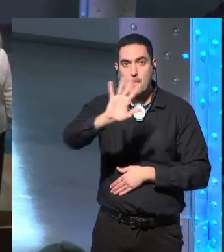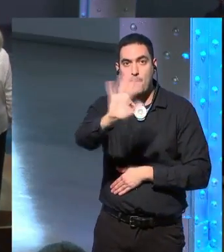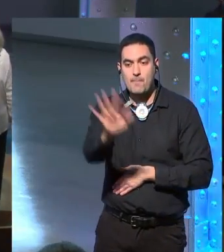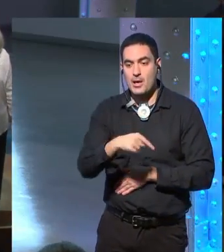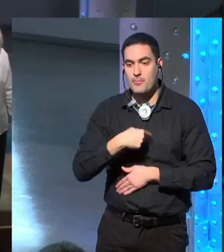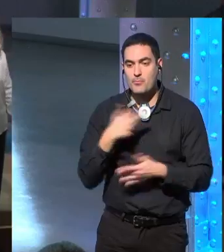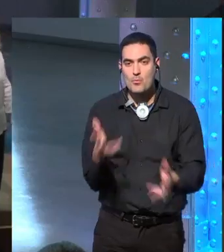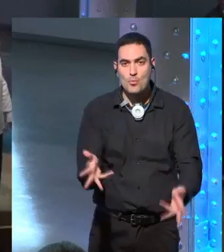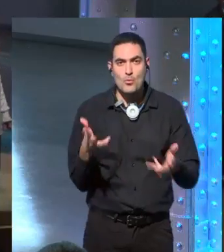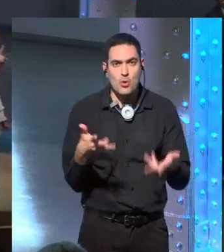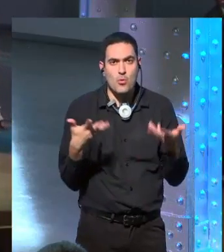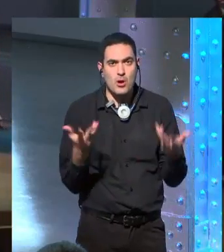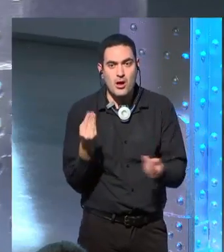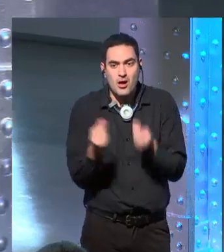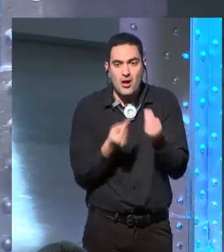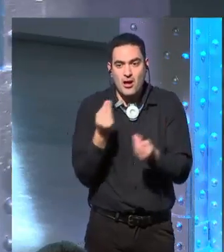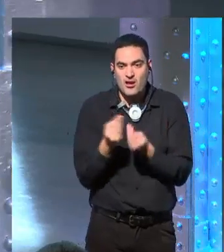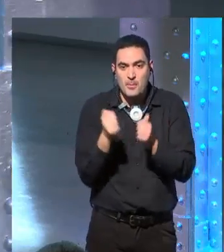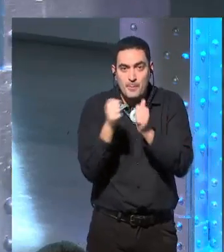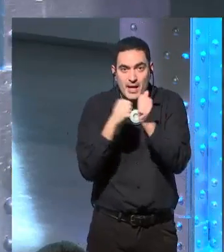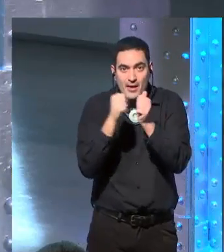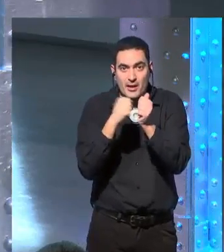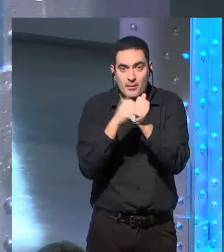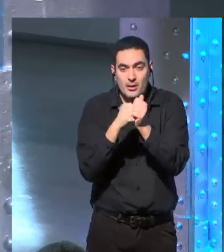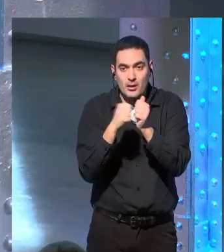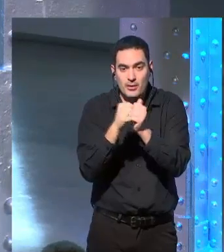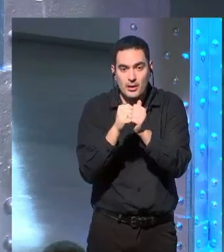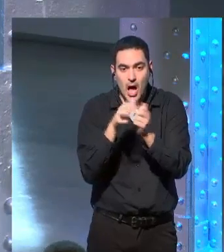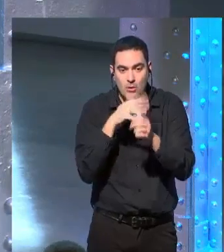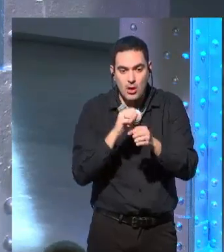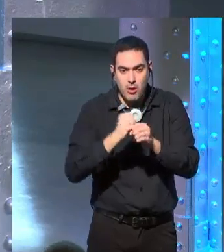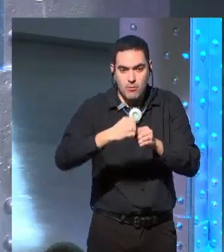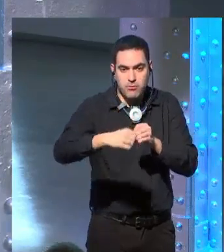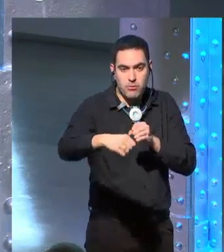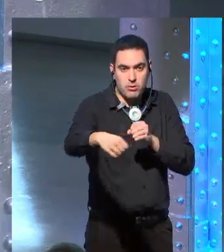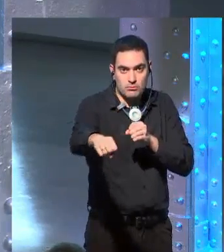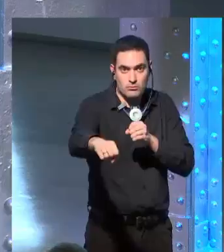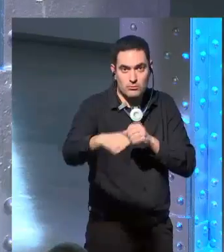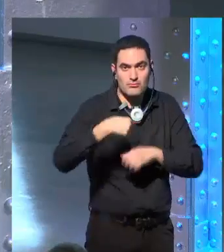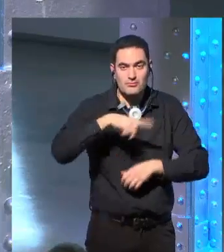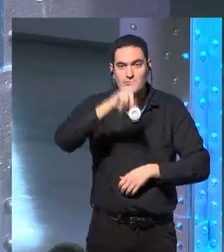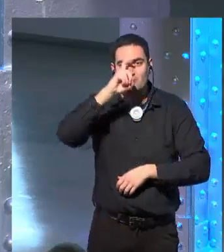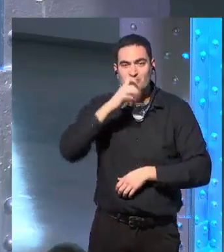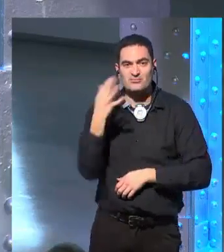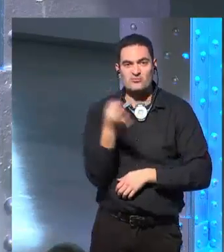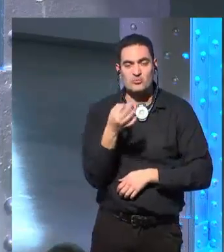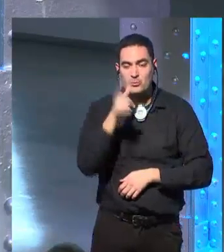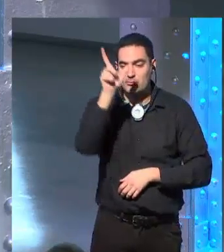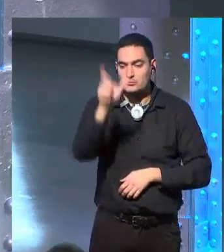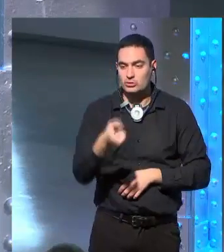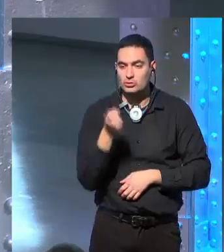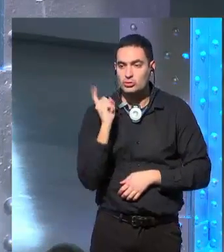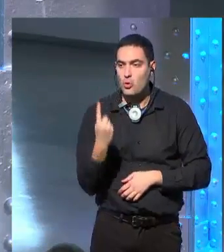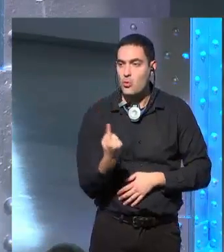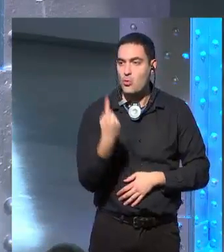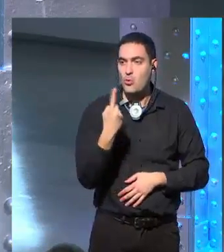me encanta es esa de hacer que una piedrecita salte sobre el agua. Y eso me recuerda que una sola persona